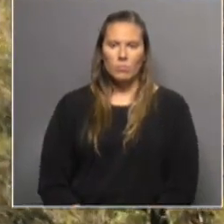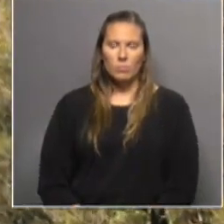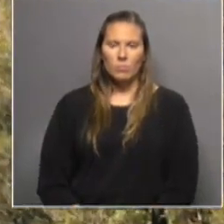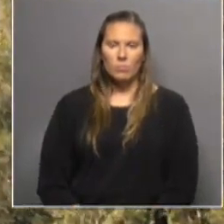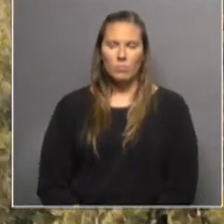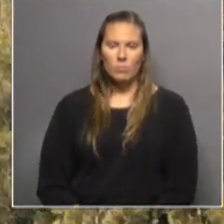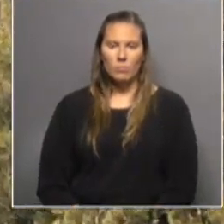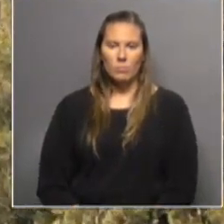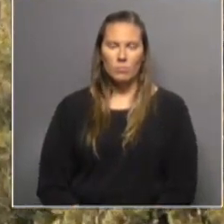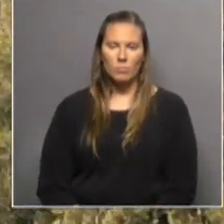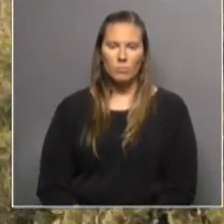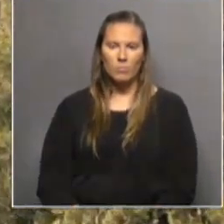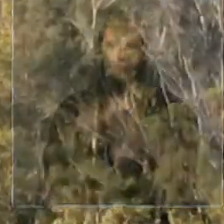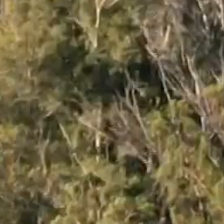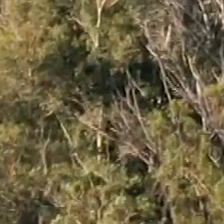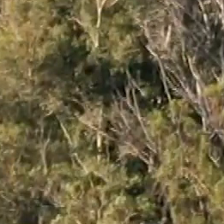Fue diferente.